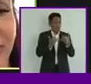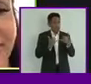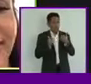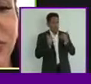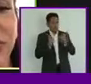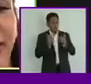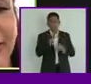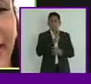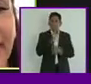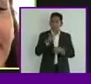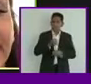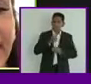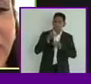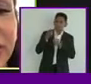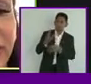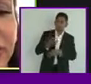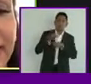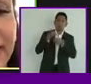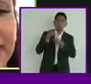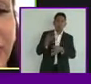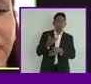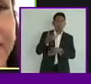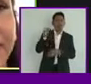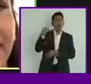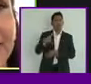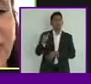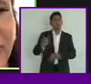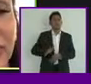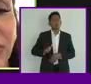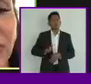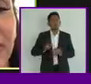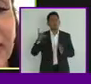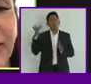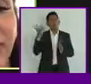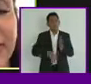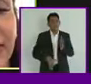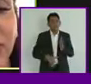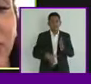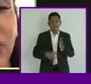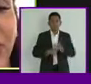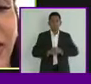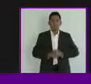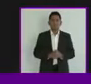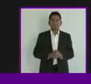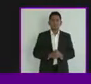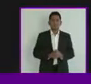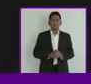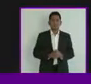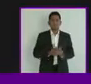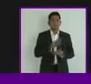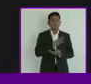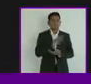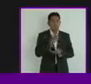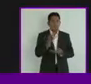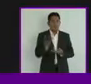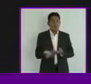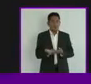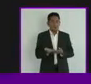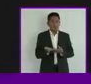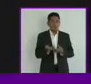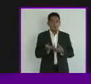acercarnos a ustedes, qué nos falta. Quiero recordar que estos eventos también, el conversatorio, se lleva a cabo gracias a un convenio de